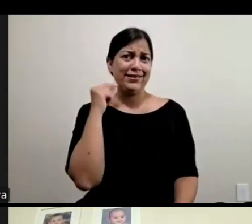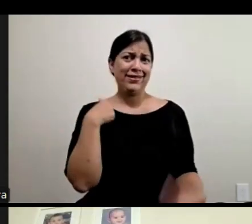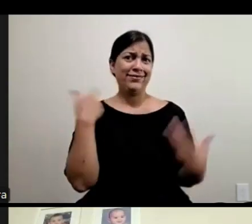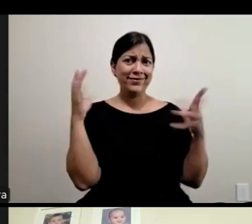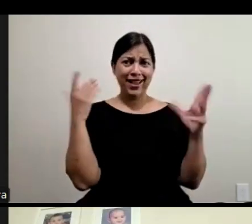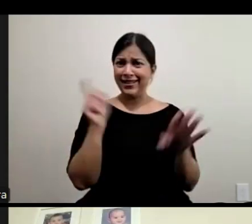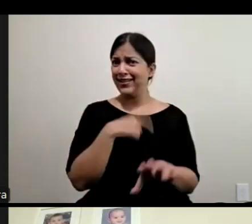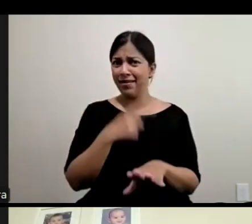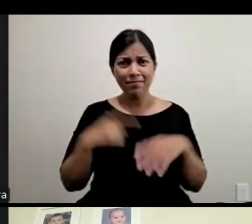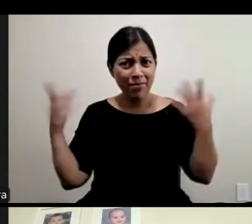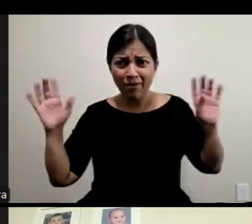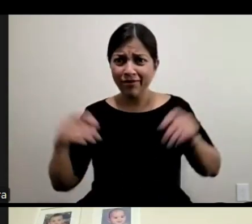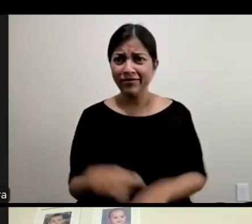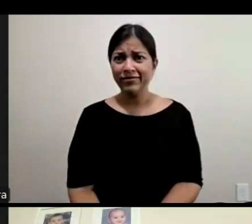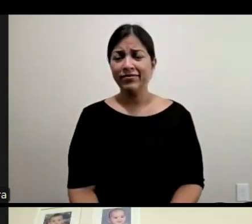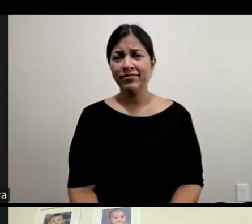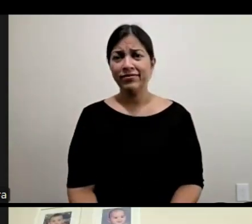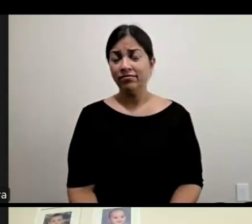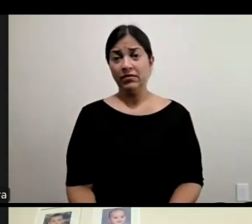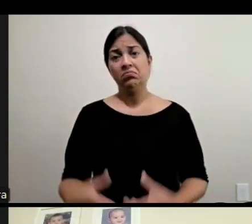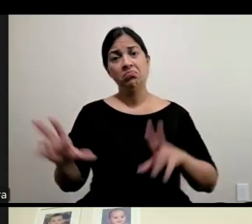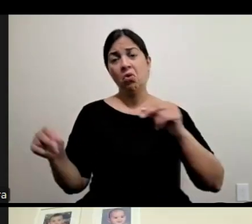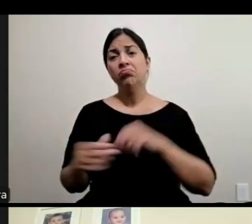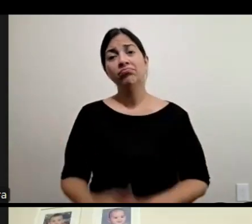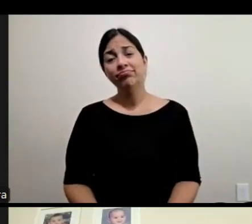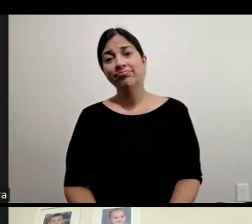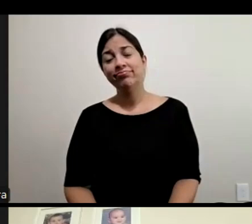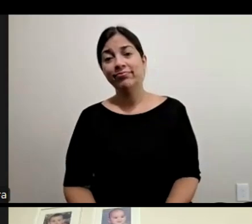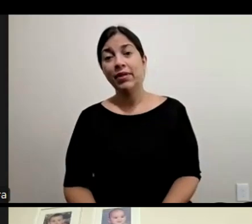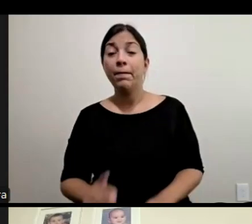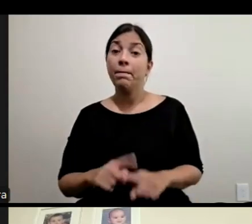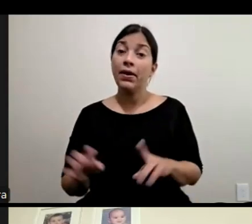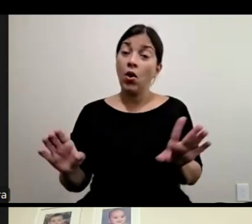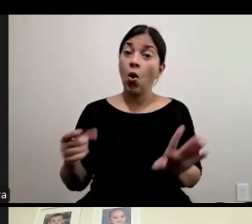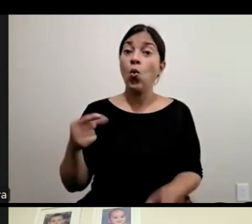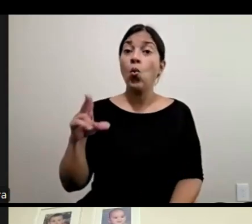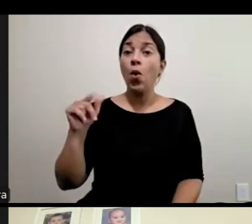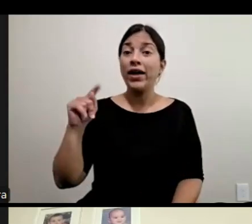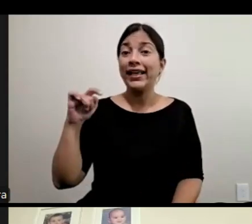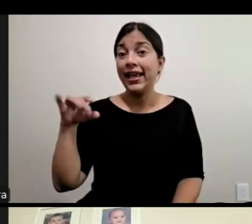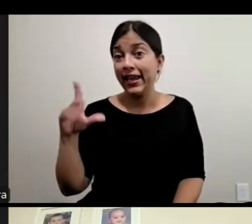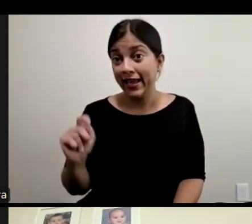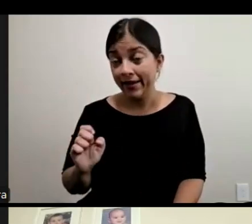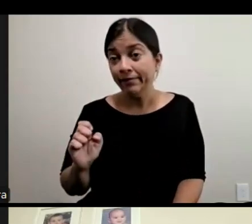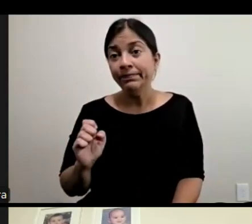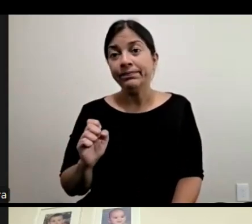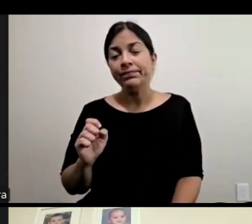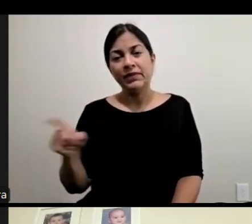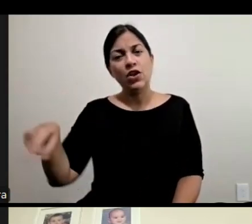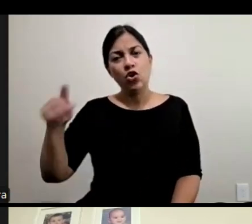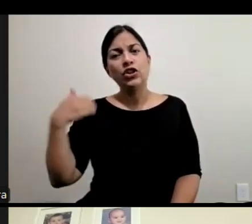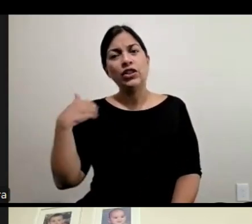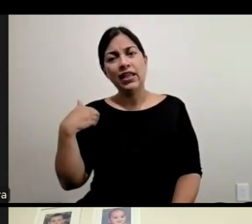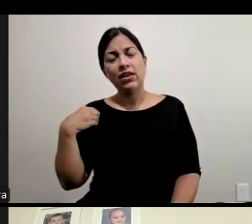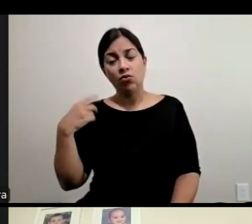tiempo. Y no, pues no. Pero por lo menos en Guateque, ellos tienen una escuela de ballet también, que la